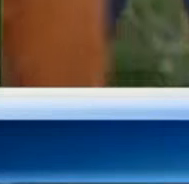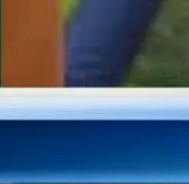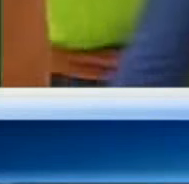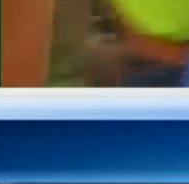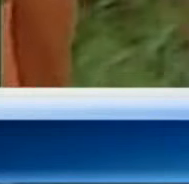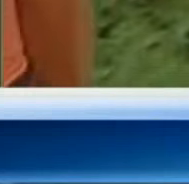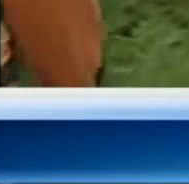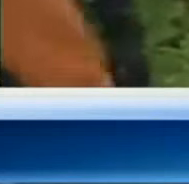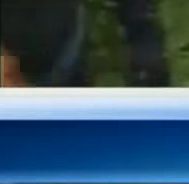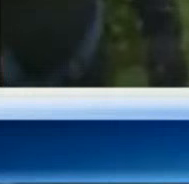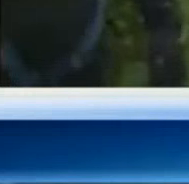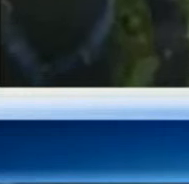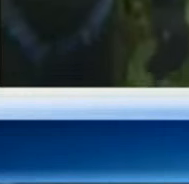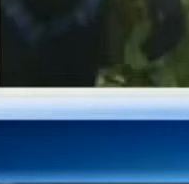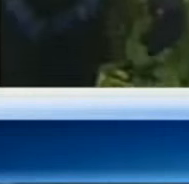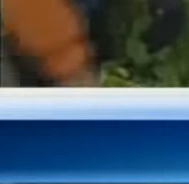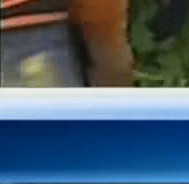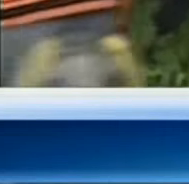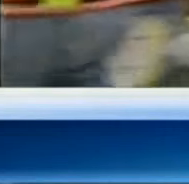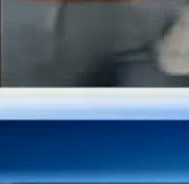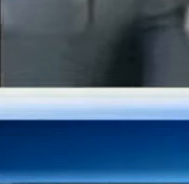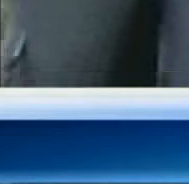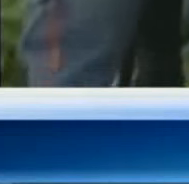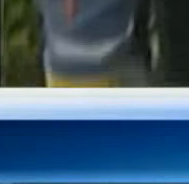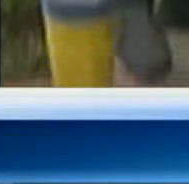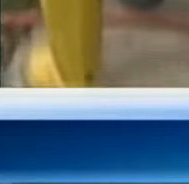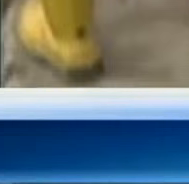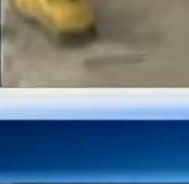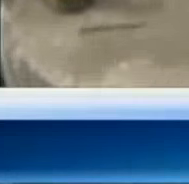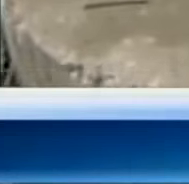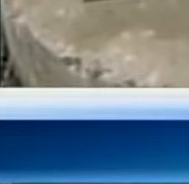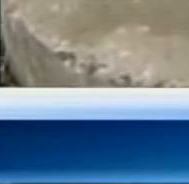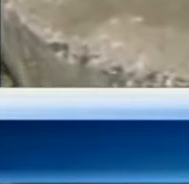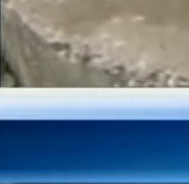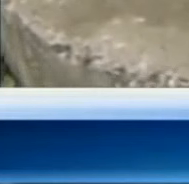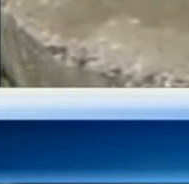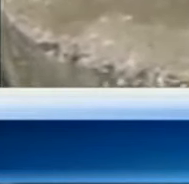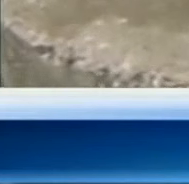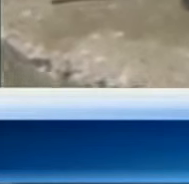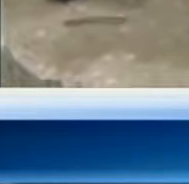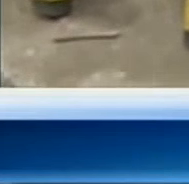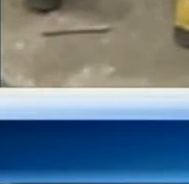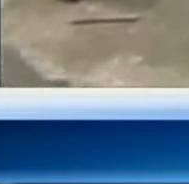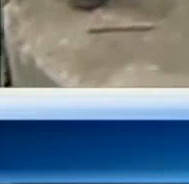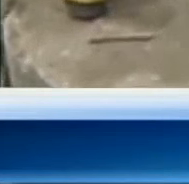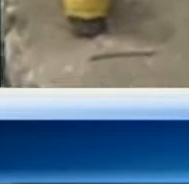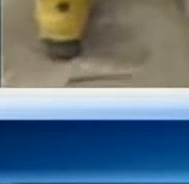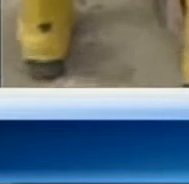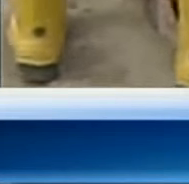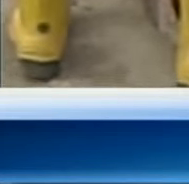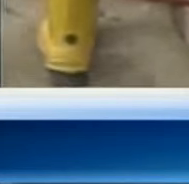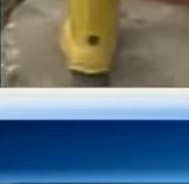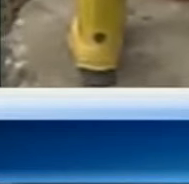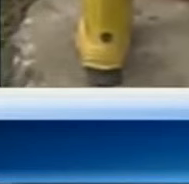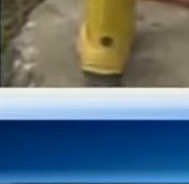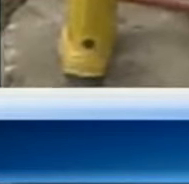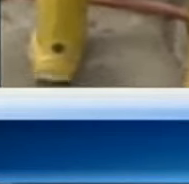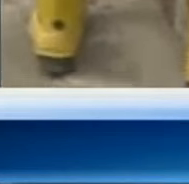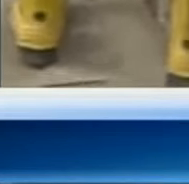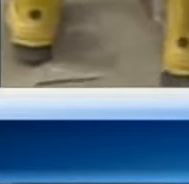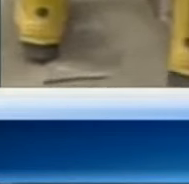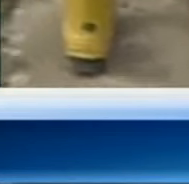una obstrucción de este tipo. Y aquí el personal de Interagua se encuentra trabajando para tratar de